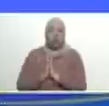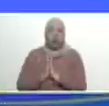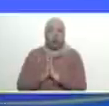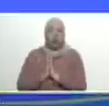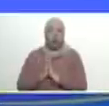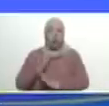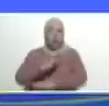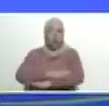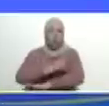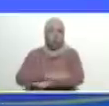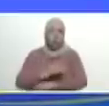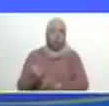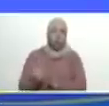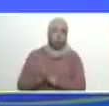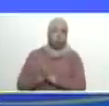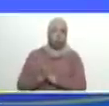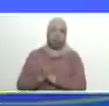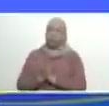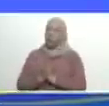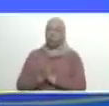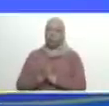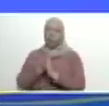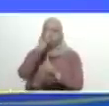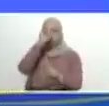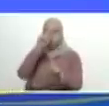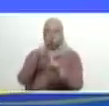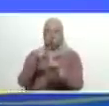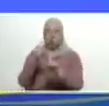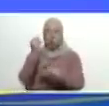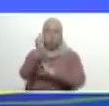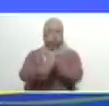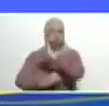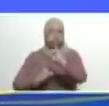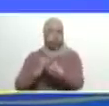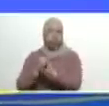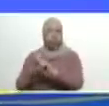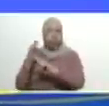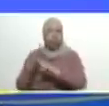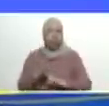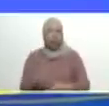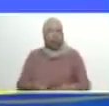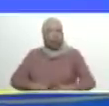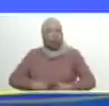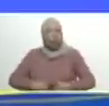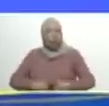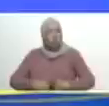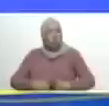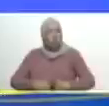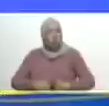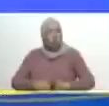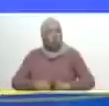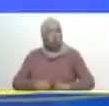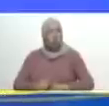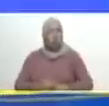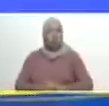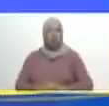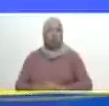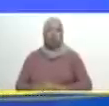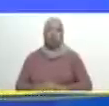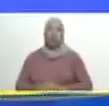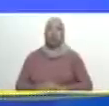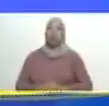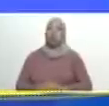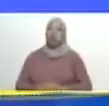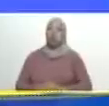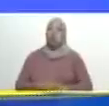Este tema no puede ser objeto de recriminaciones internacionales que haga que la gente sufra. La Carta de